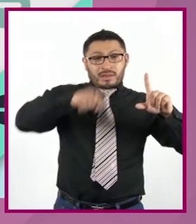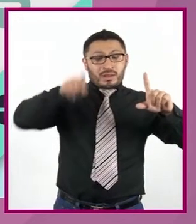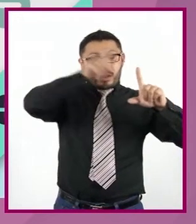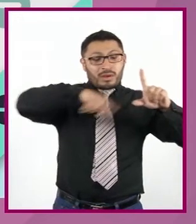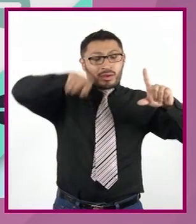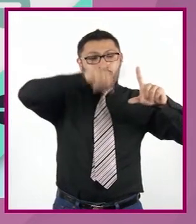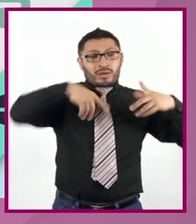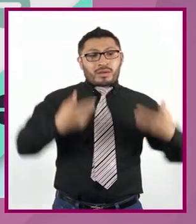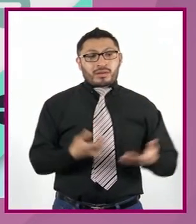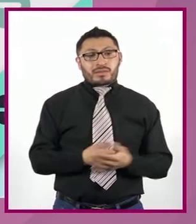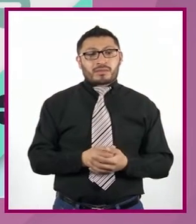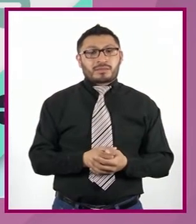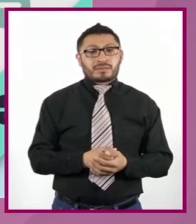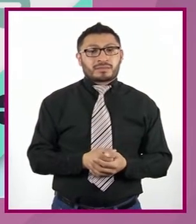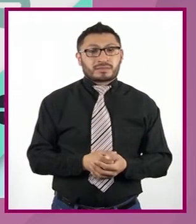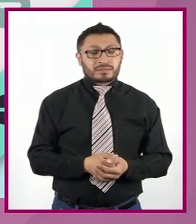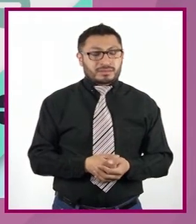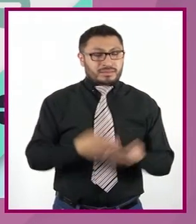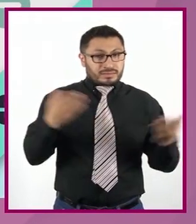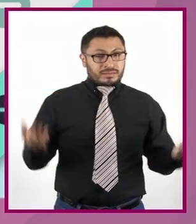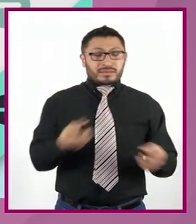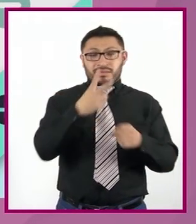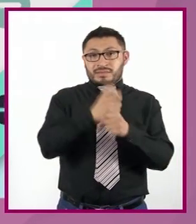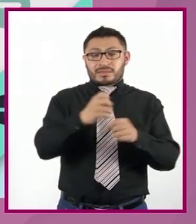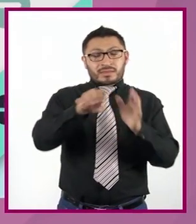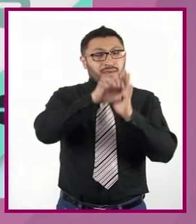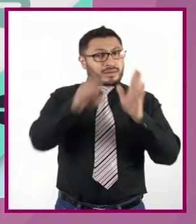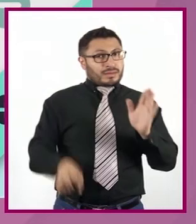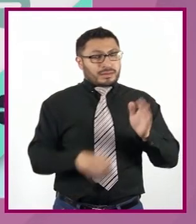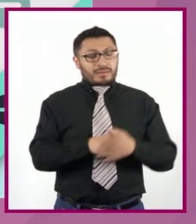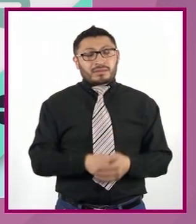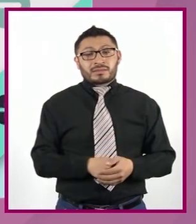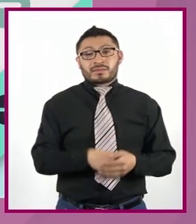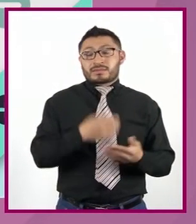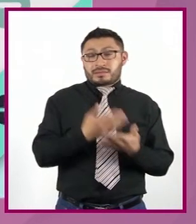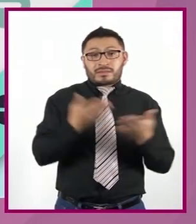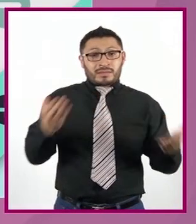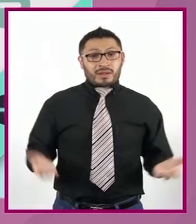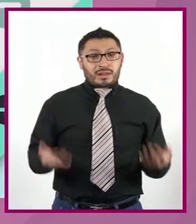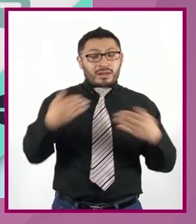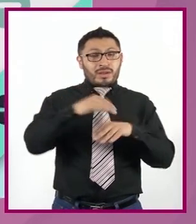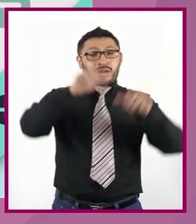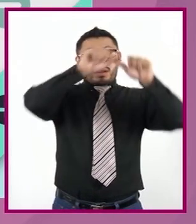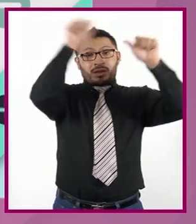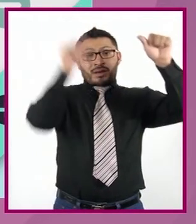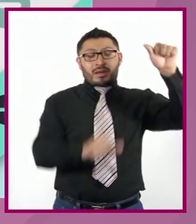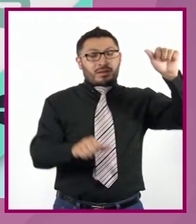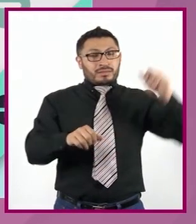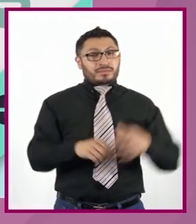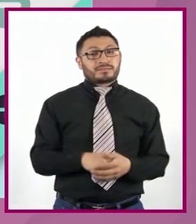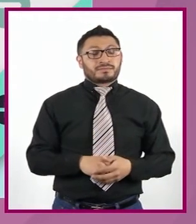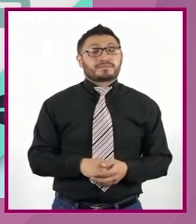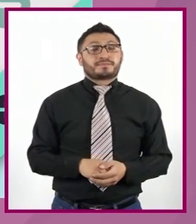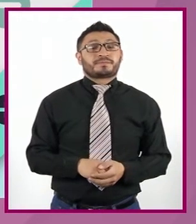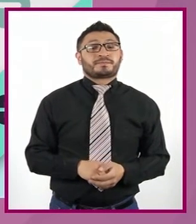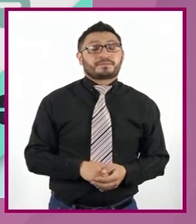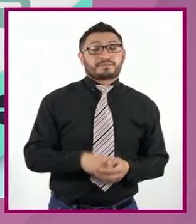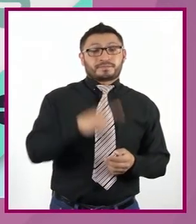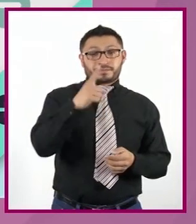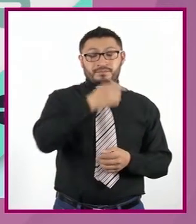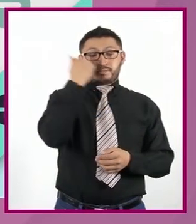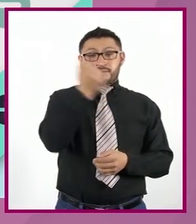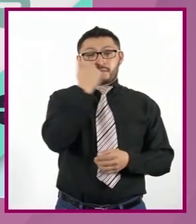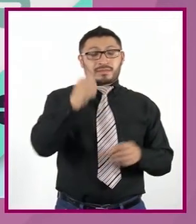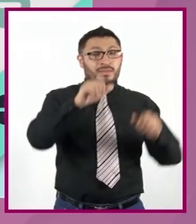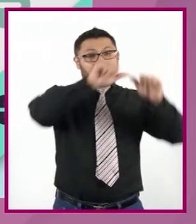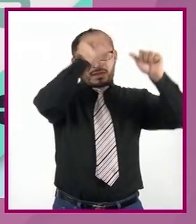circular? Vamos con el segundo ejemplo, esta vez sobre artes visuales. Una alumna de